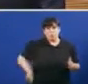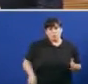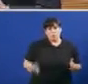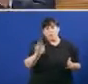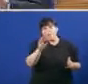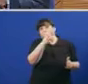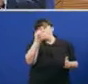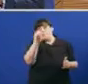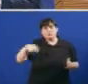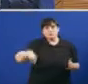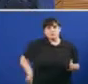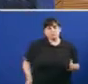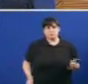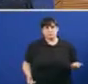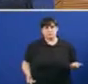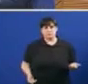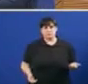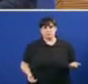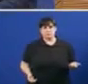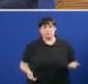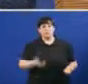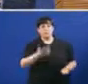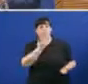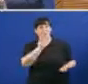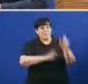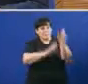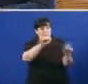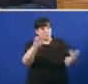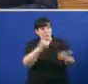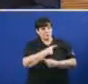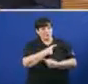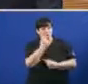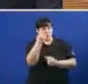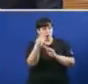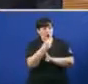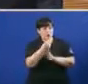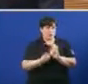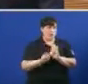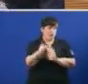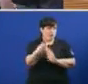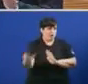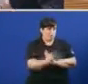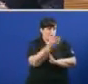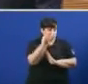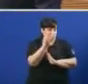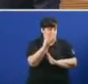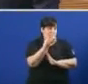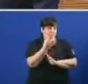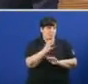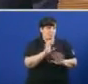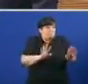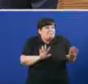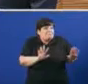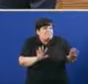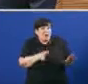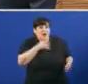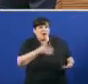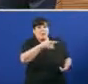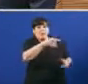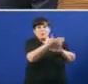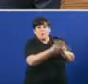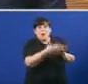Sesións. Que se iba a quitar a prestación aos parados, está no Diario de Sesións. Agora vostede fala de morrer antes e de armas